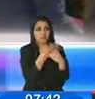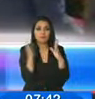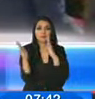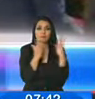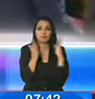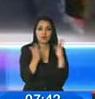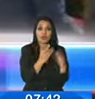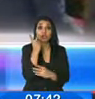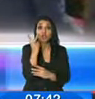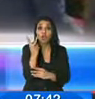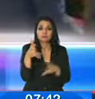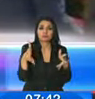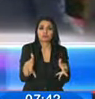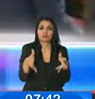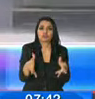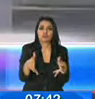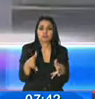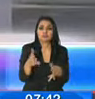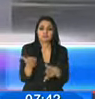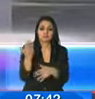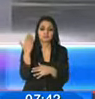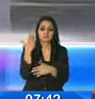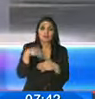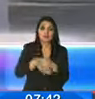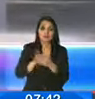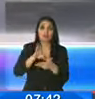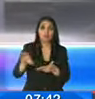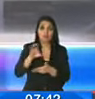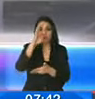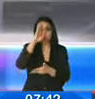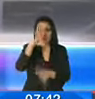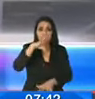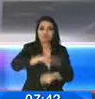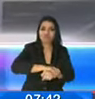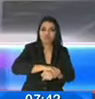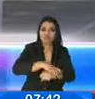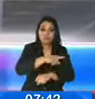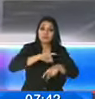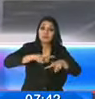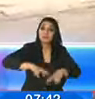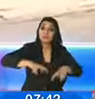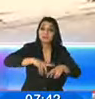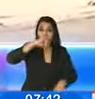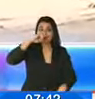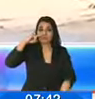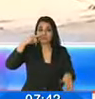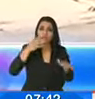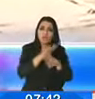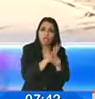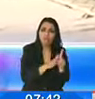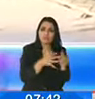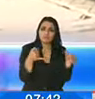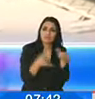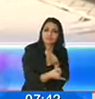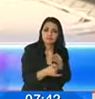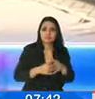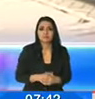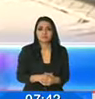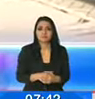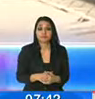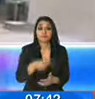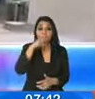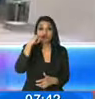los dos ciudadanos que la policía detuvo dentro de un colegio, en el que se investigan supuestos casos de abuso sexual a estudiantes de 6,